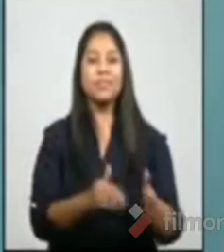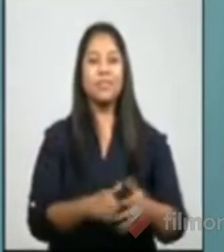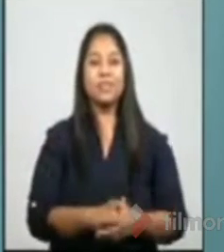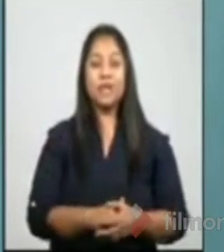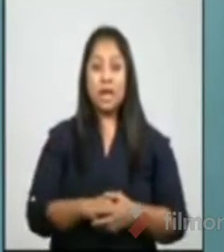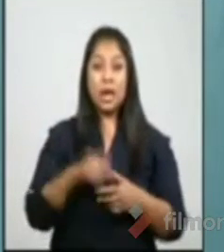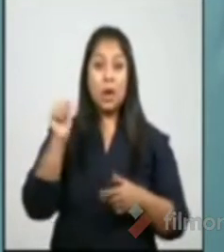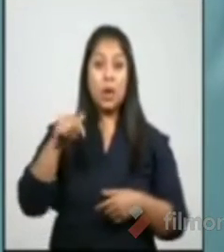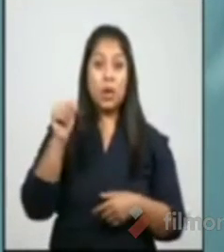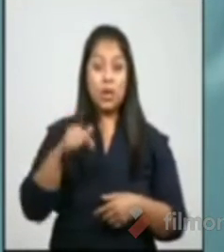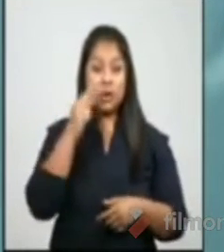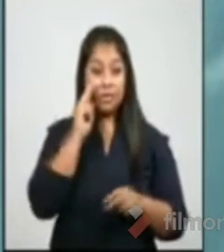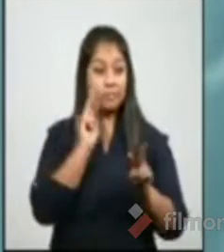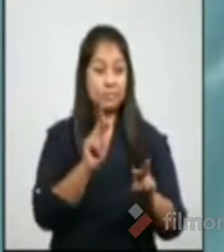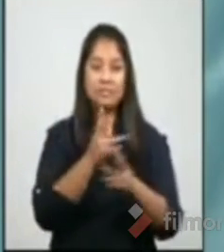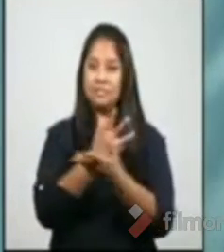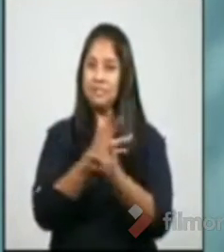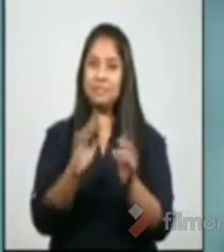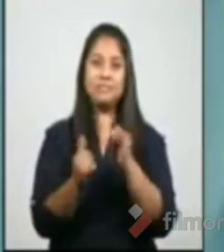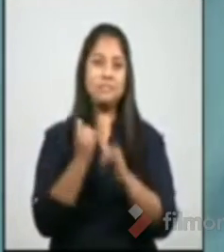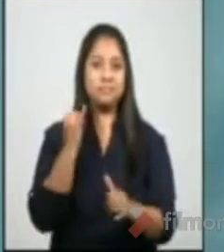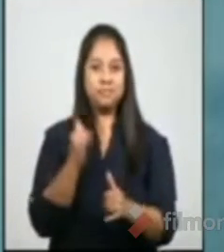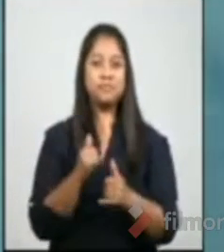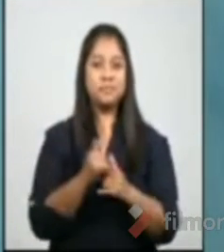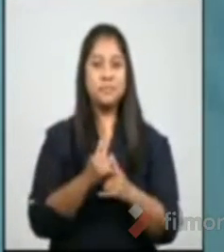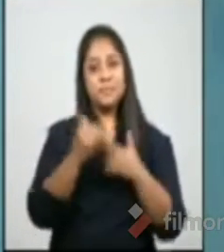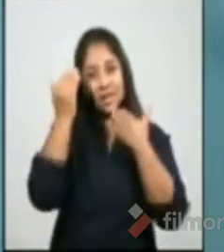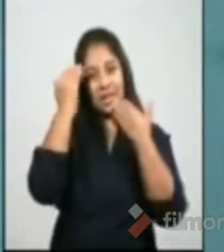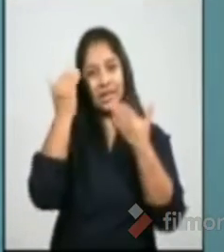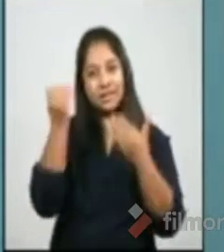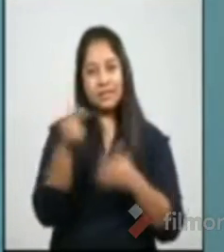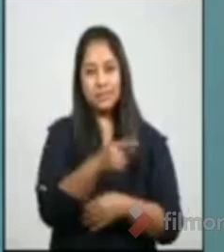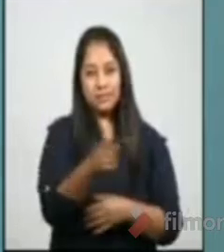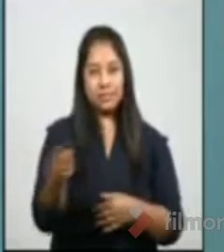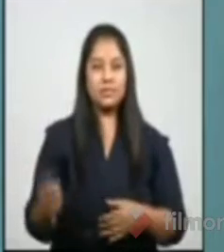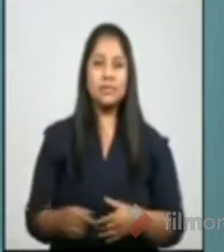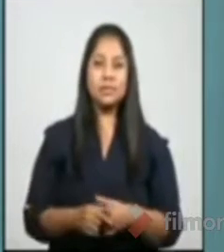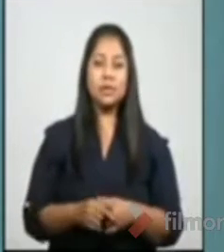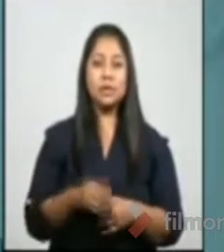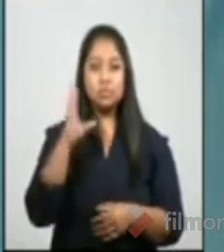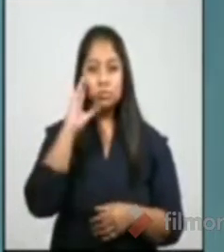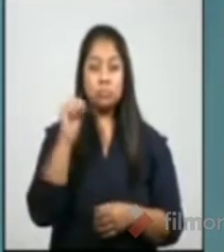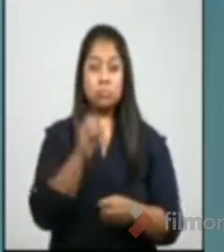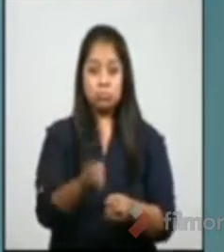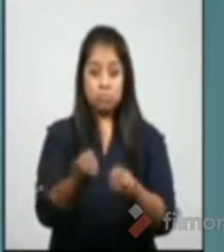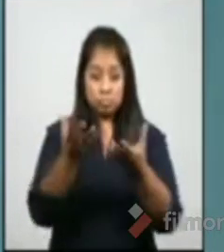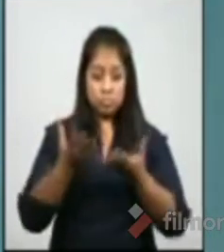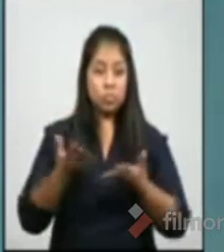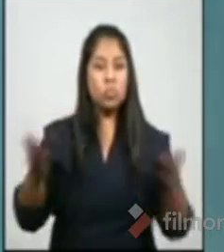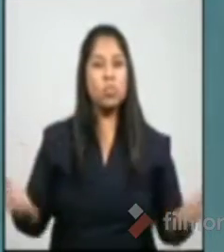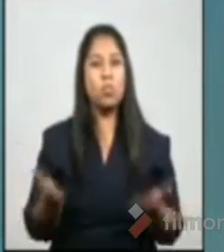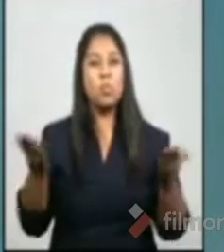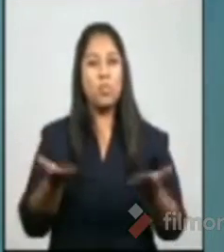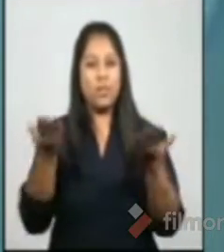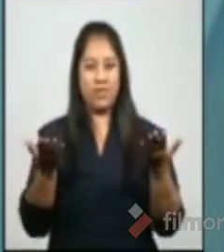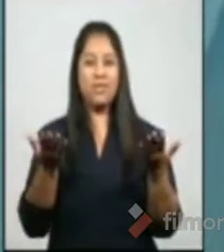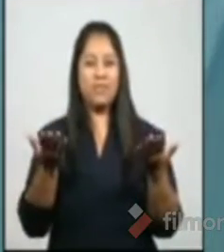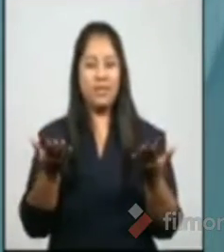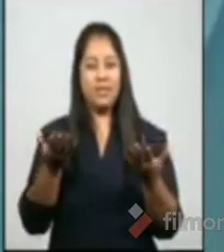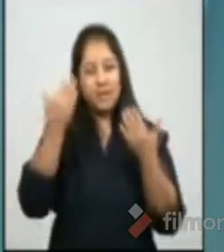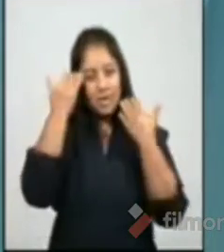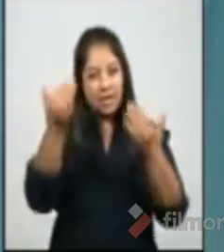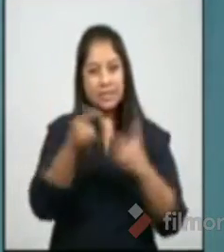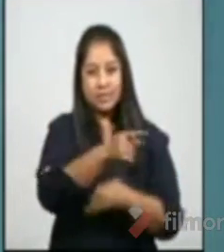Hoy lo vemos terminado. Gracias a ustedes por ser nuestra motivación.